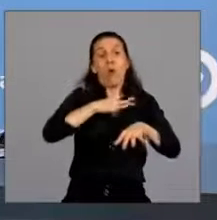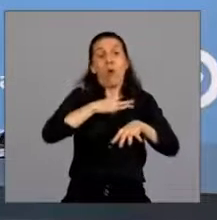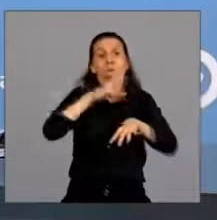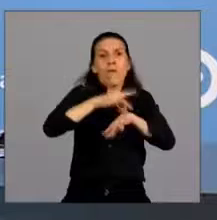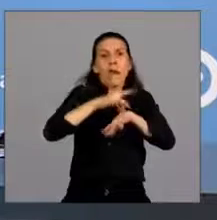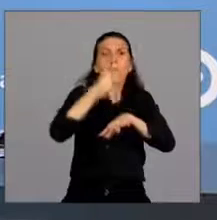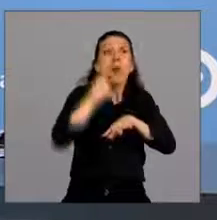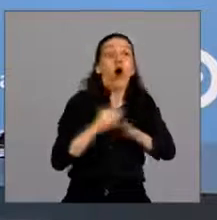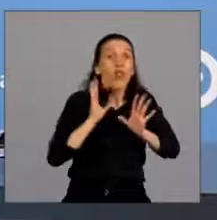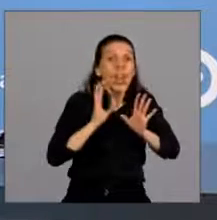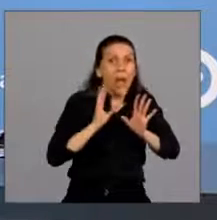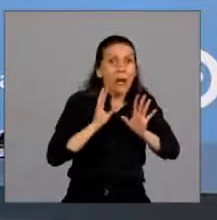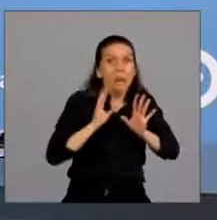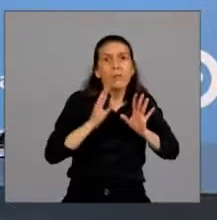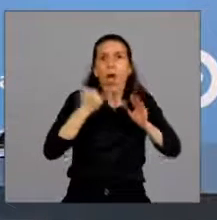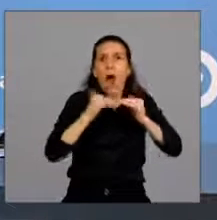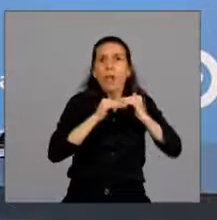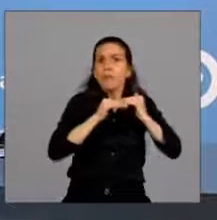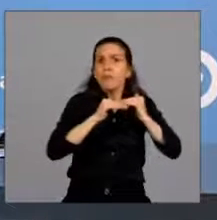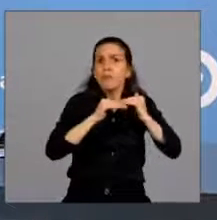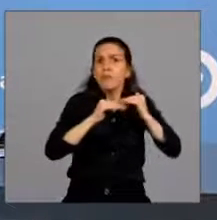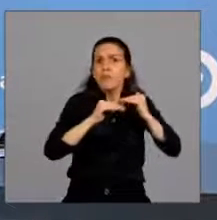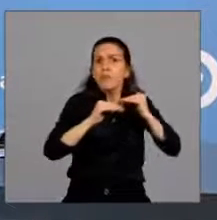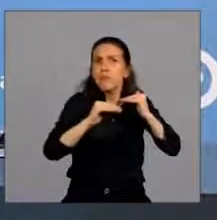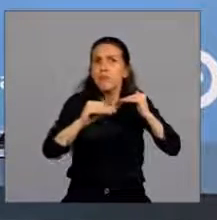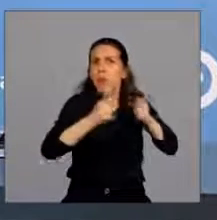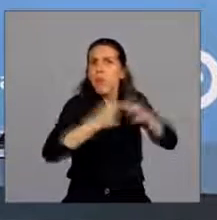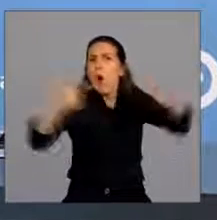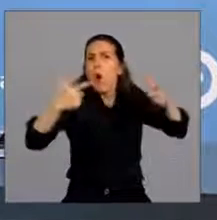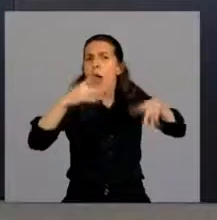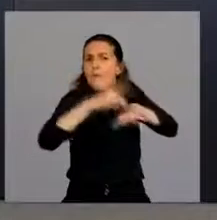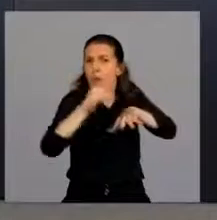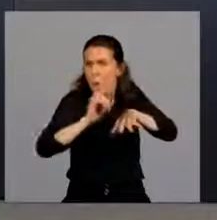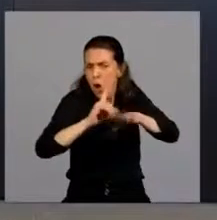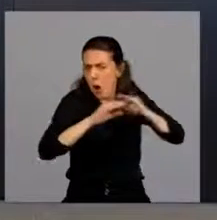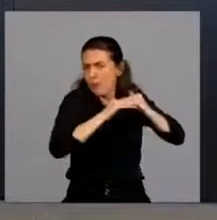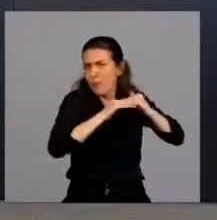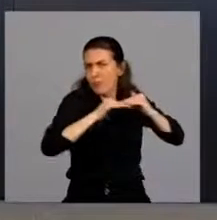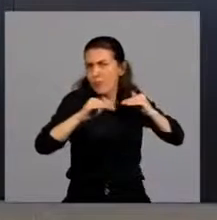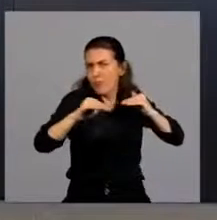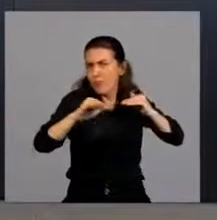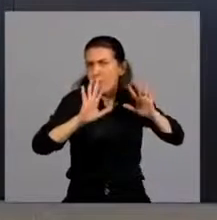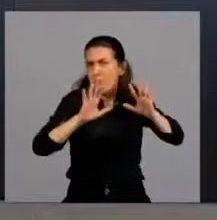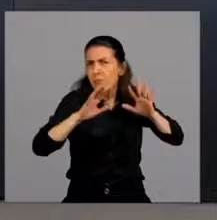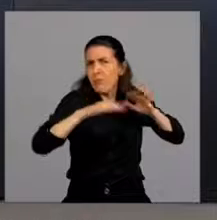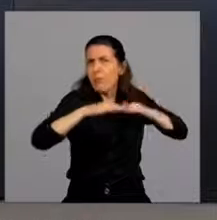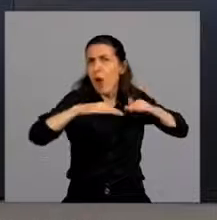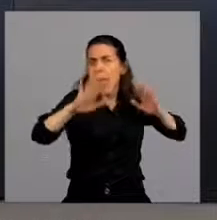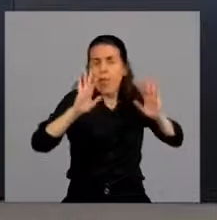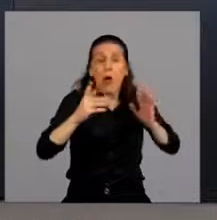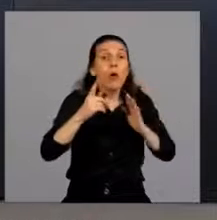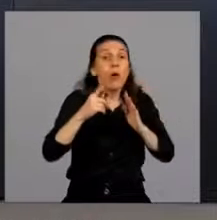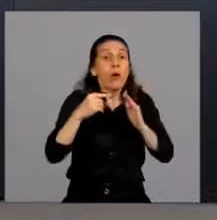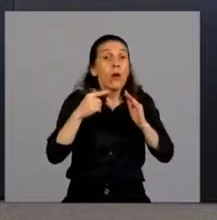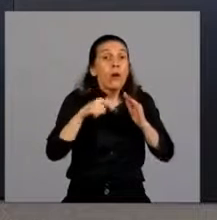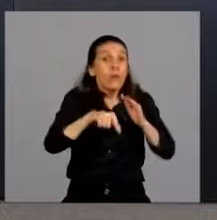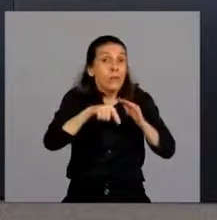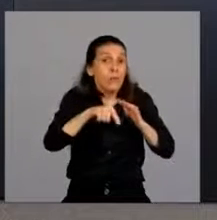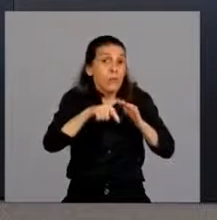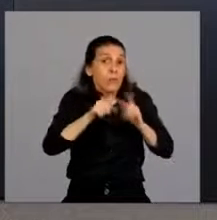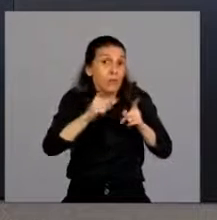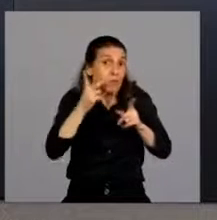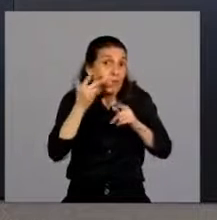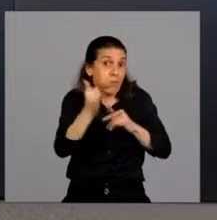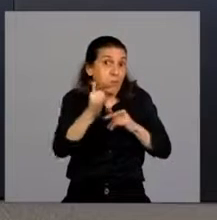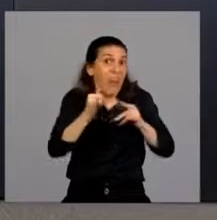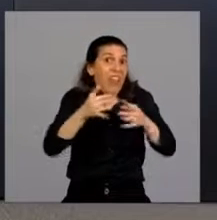Es una estabilidad sobre una base relativamente alta de casos. Esos son los datos. Por eso, también como